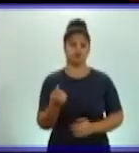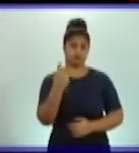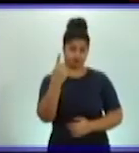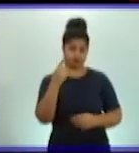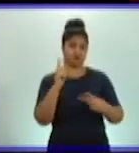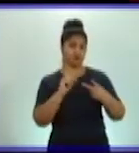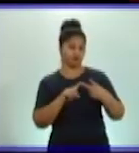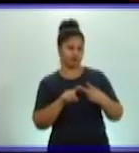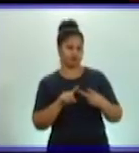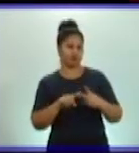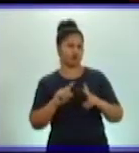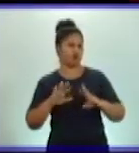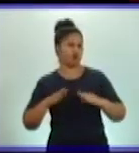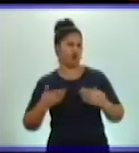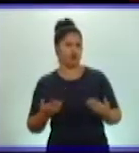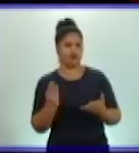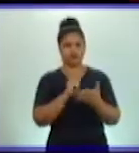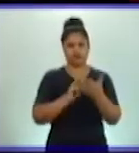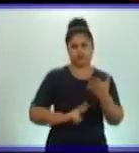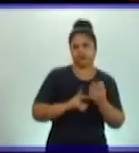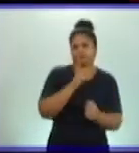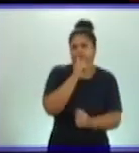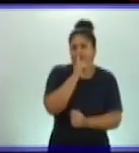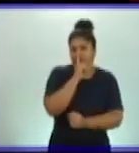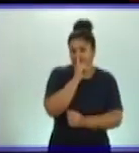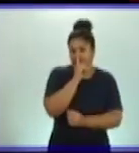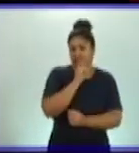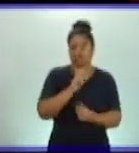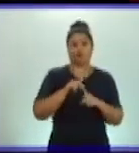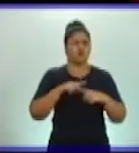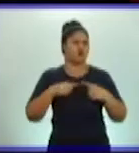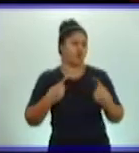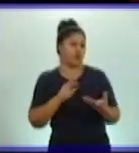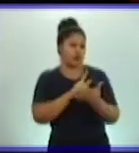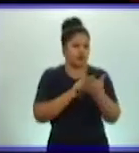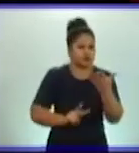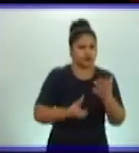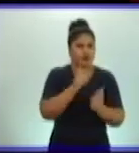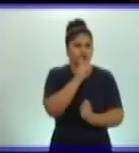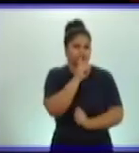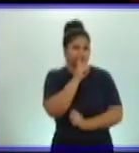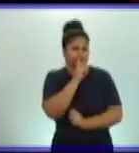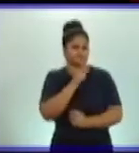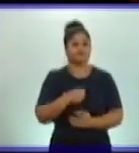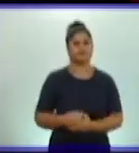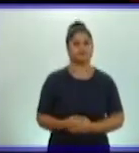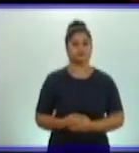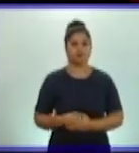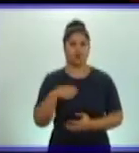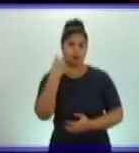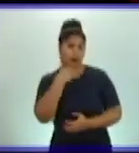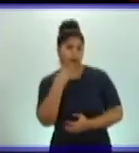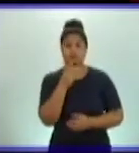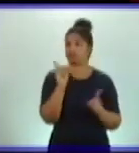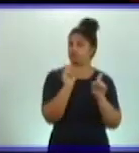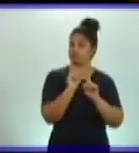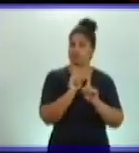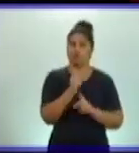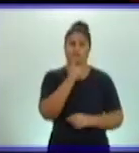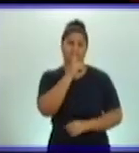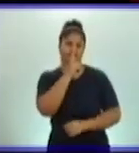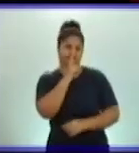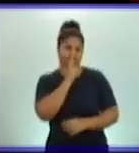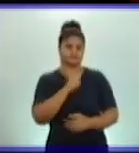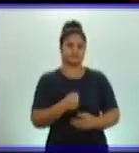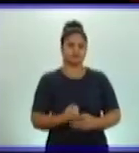lectura en silencio. ¿Y por qué la lectura en silencio? Muchas veces no les ha pasado que alguien le lee algo y uno dice, a ver, dámelo para yo leerlo, porque